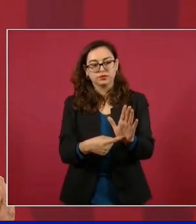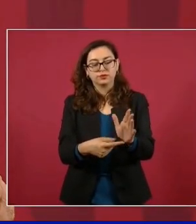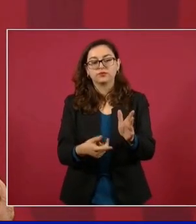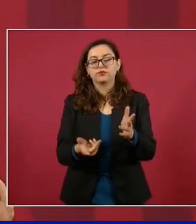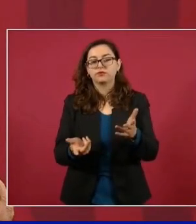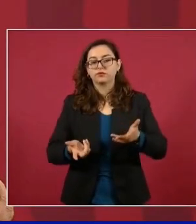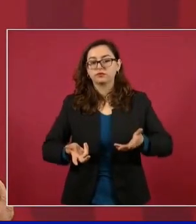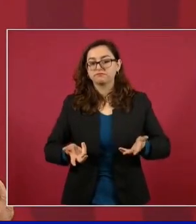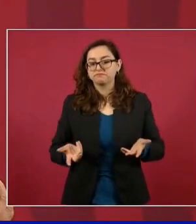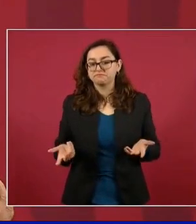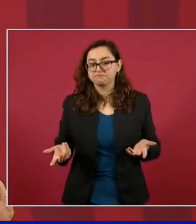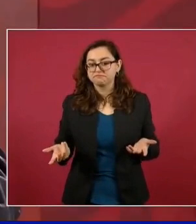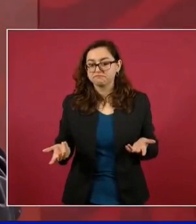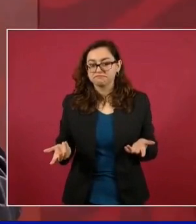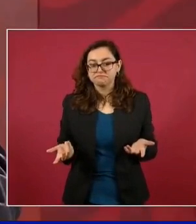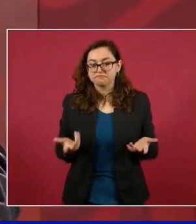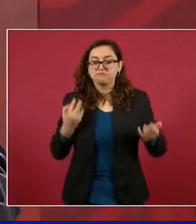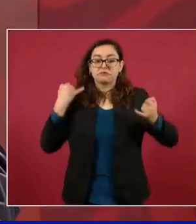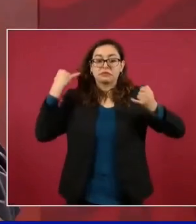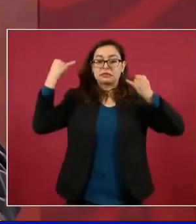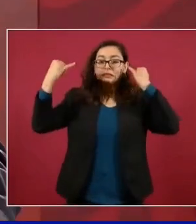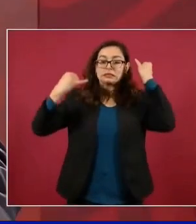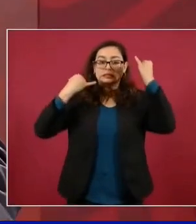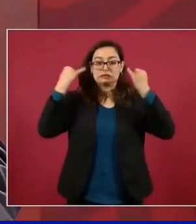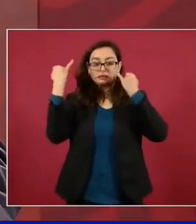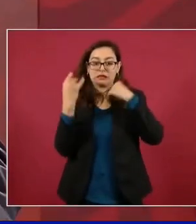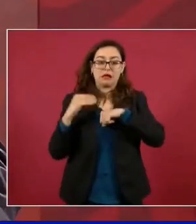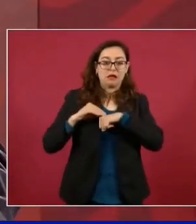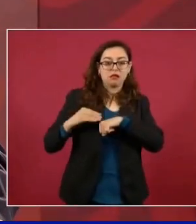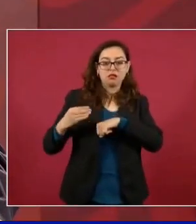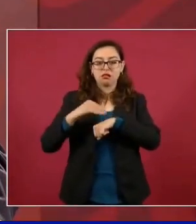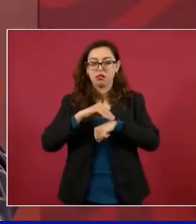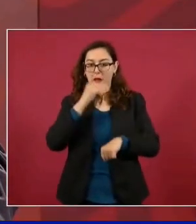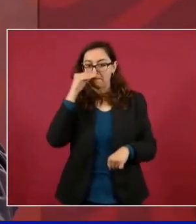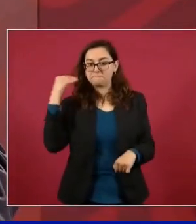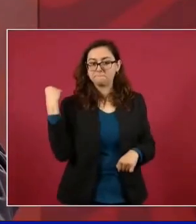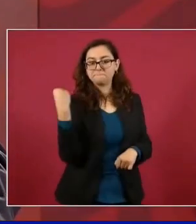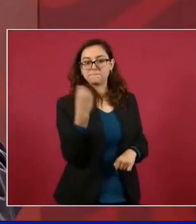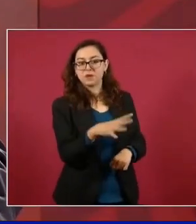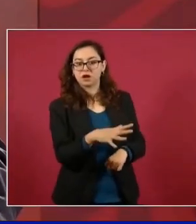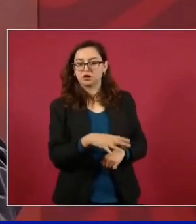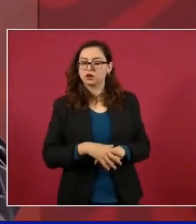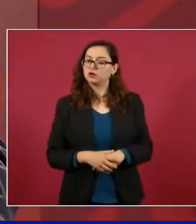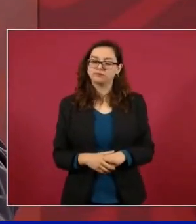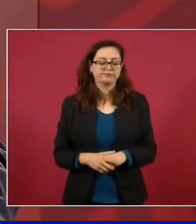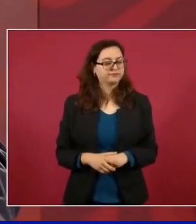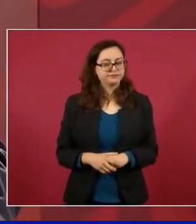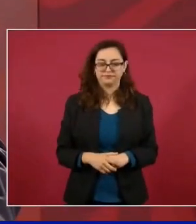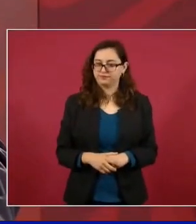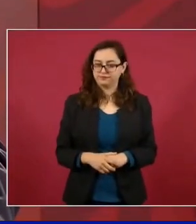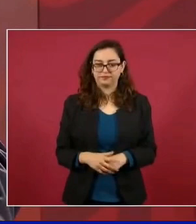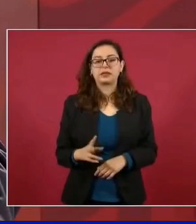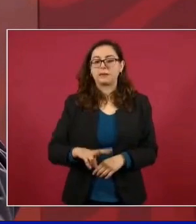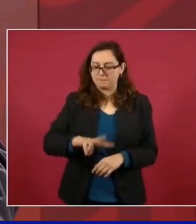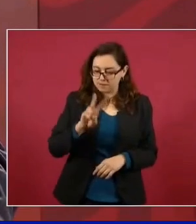No estar inventando, ¿no?, cosas, sino un buen debate.